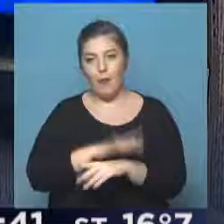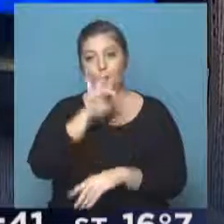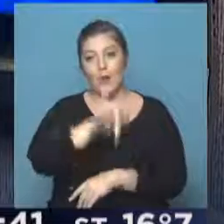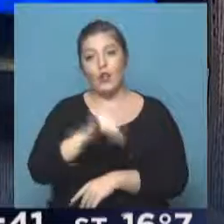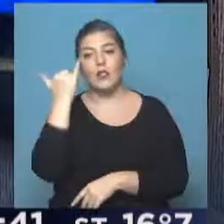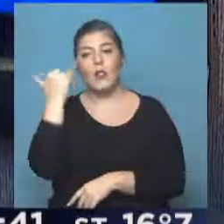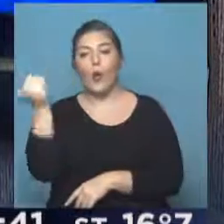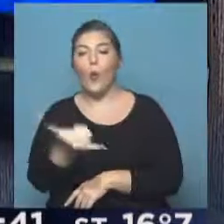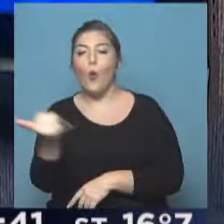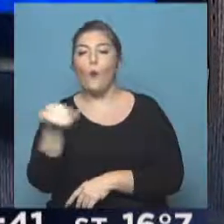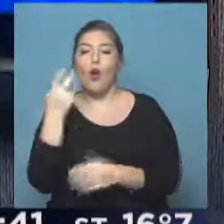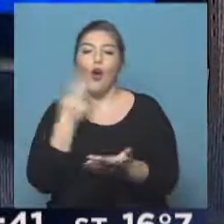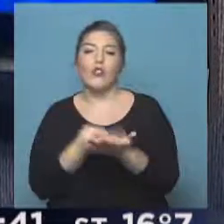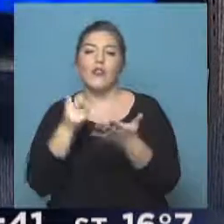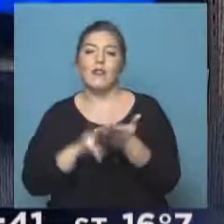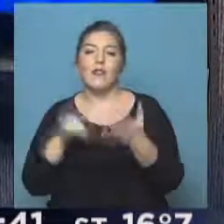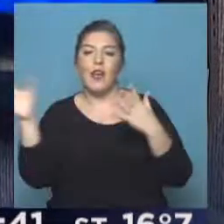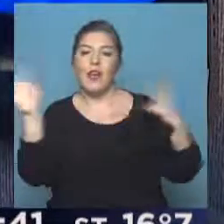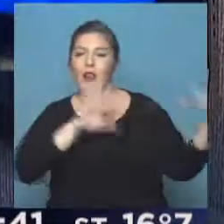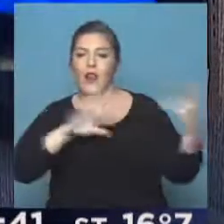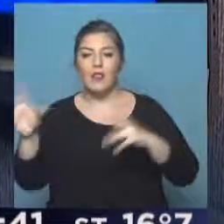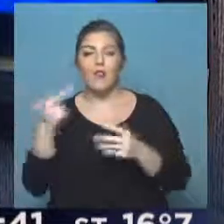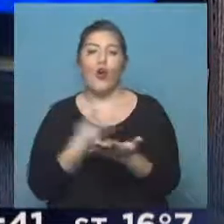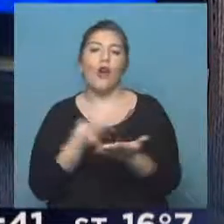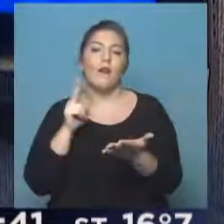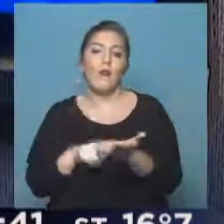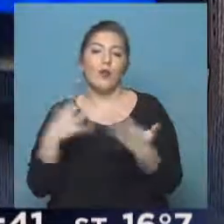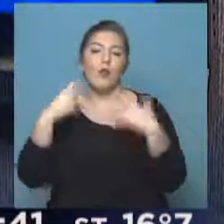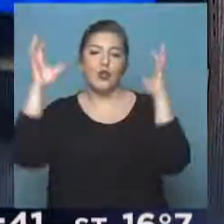El jueves, otra vez inestabilidad, otra vez probabilidad de lluvias.